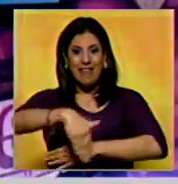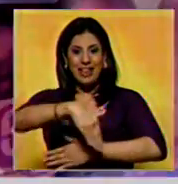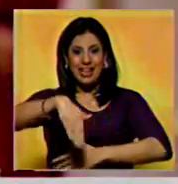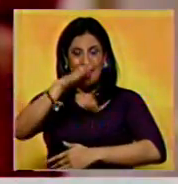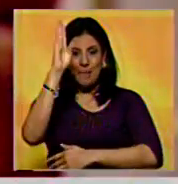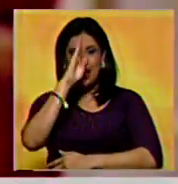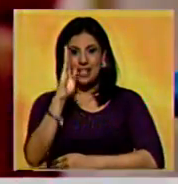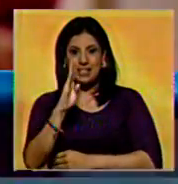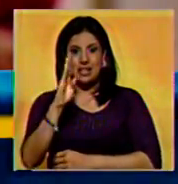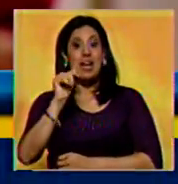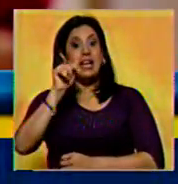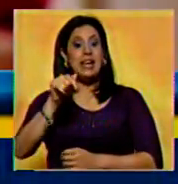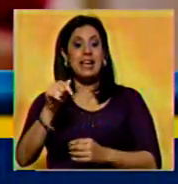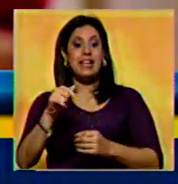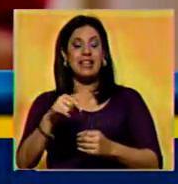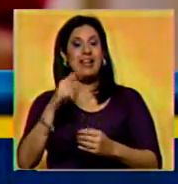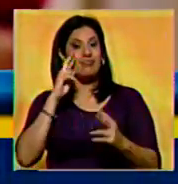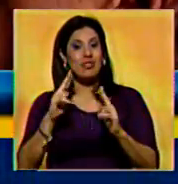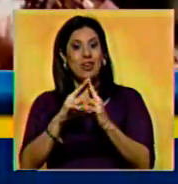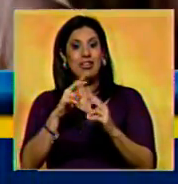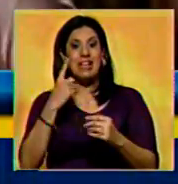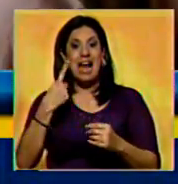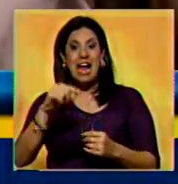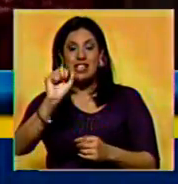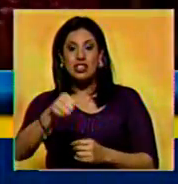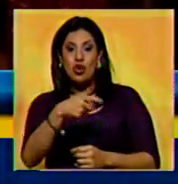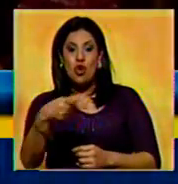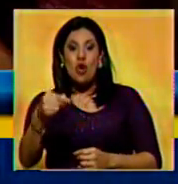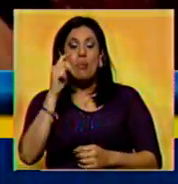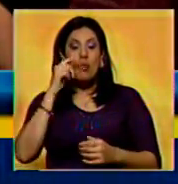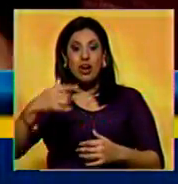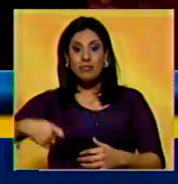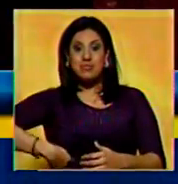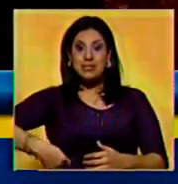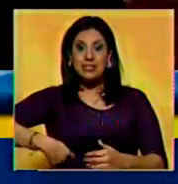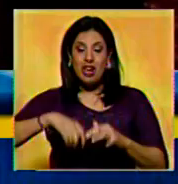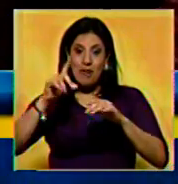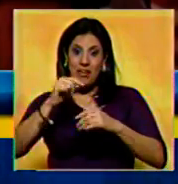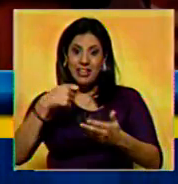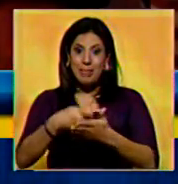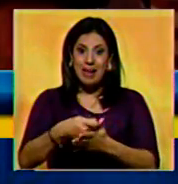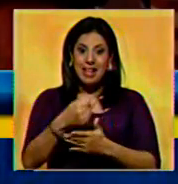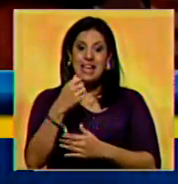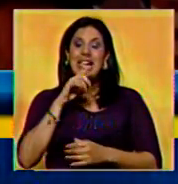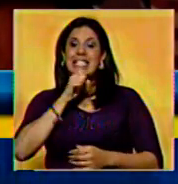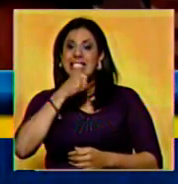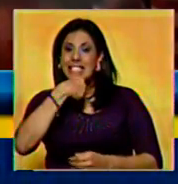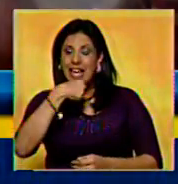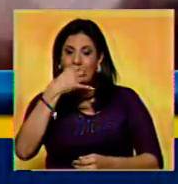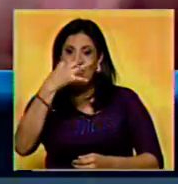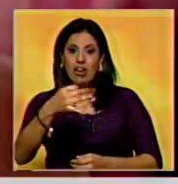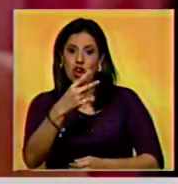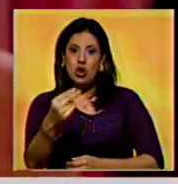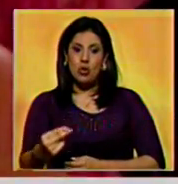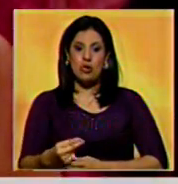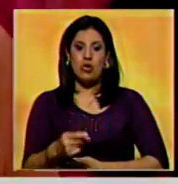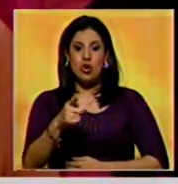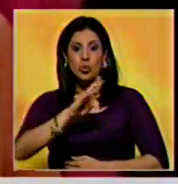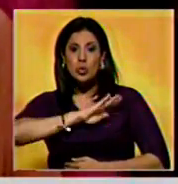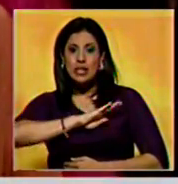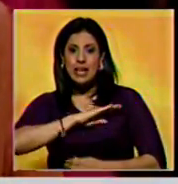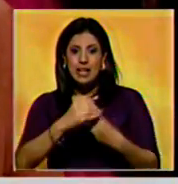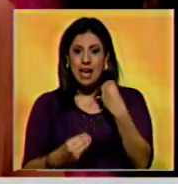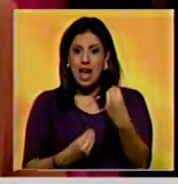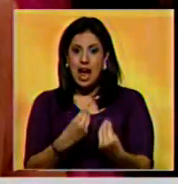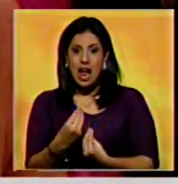Brasil. En este capítulo descubriremos si Neide acepta una tentadora oferta a cambio de silenciar la verdad. Lo que tú tienes